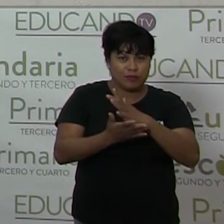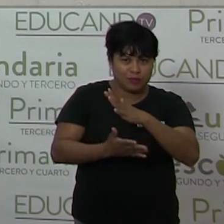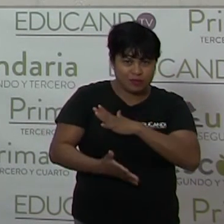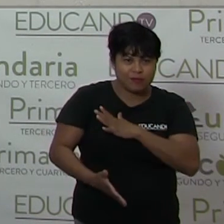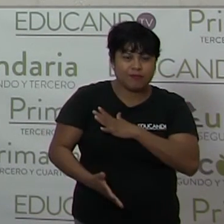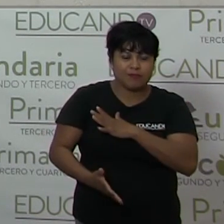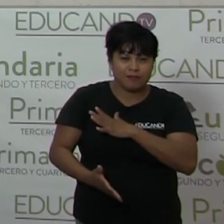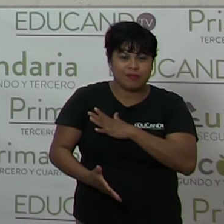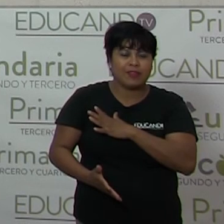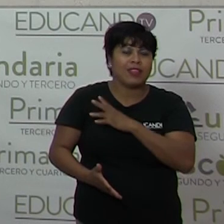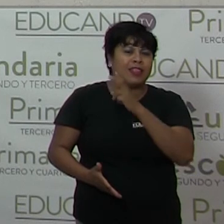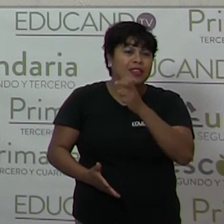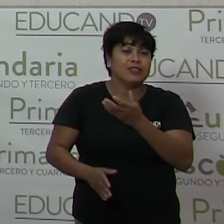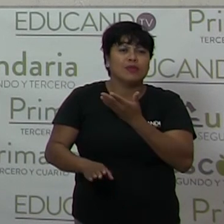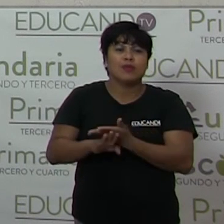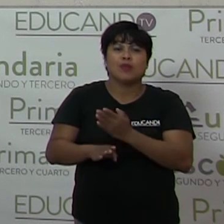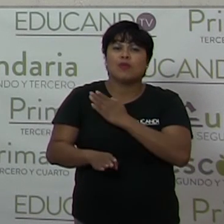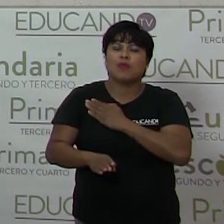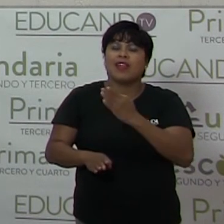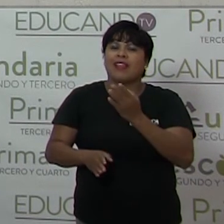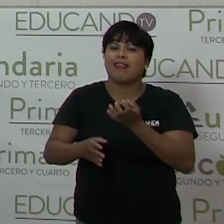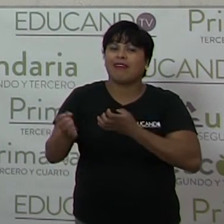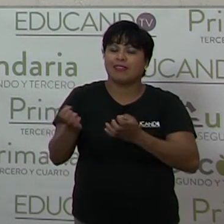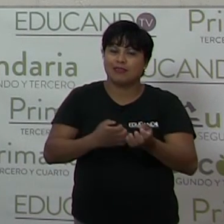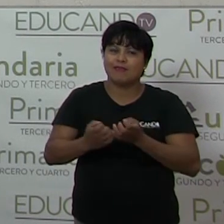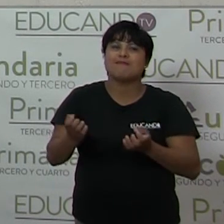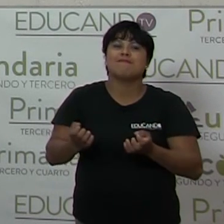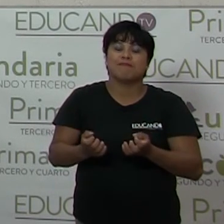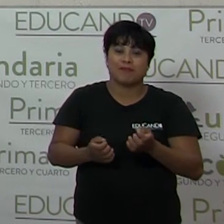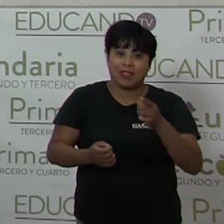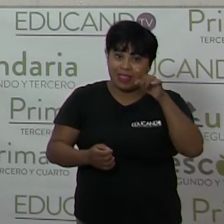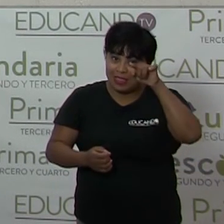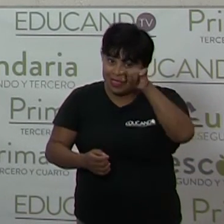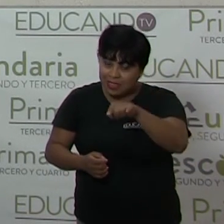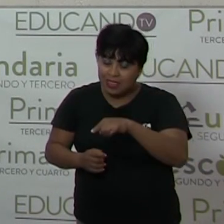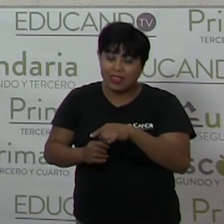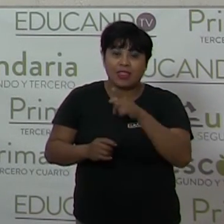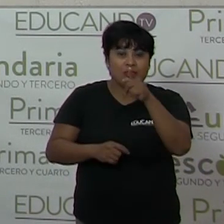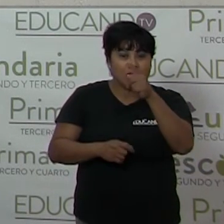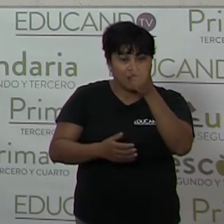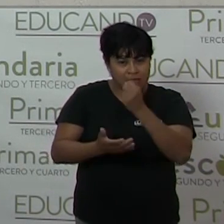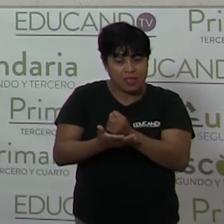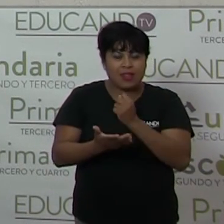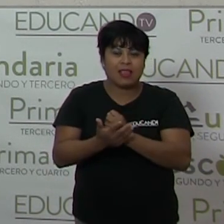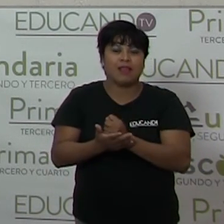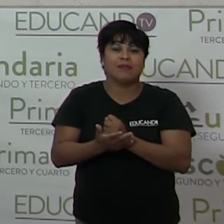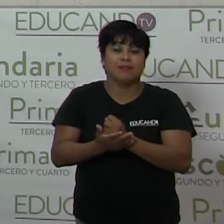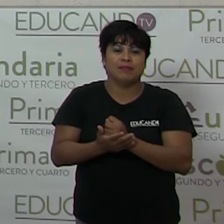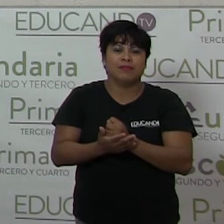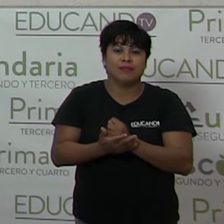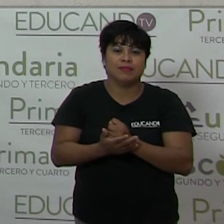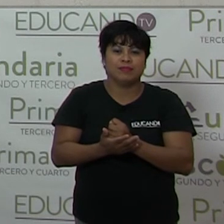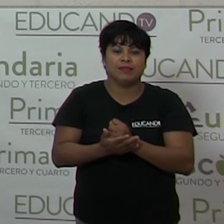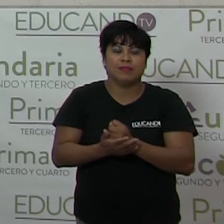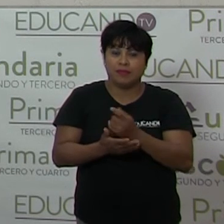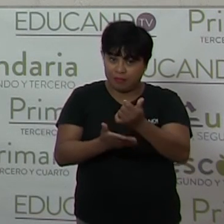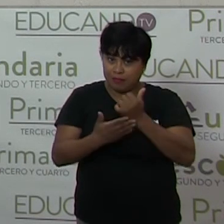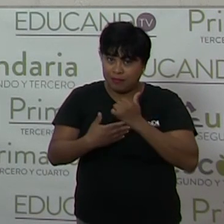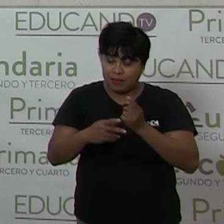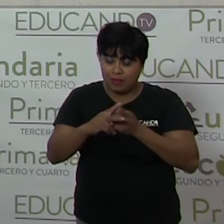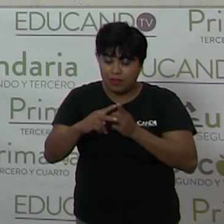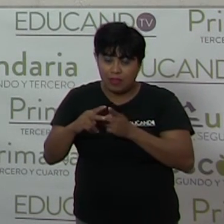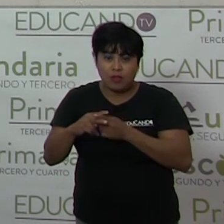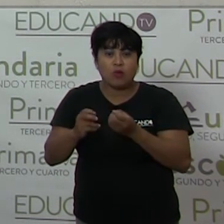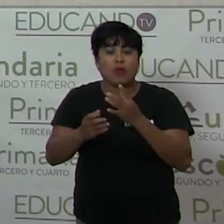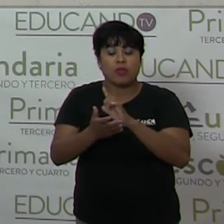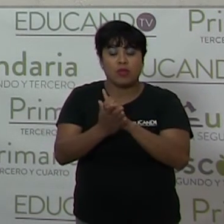va a ser un muy buen ejercicio así es que a ti te voy a dejar una pequeña tarea me ayudas